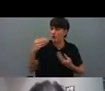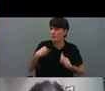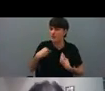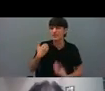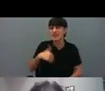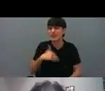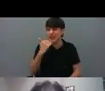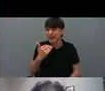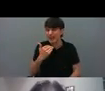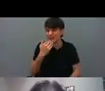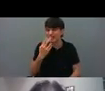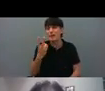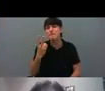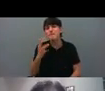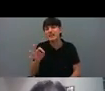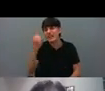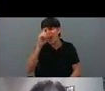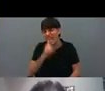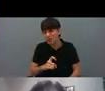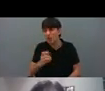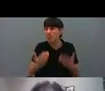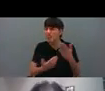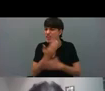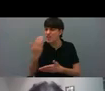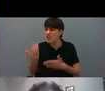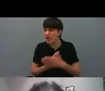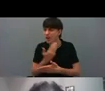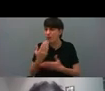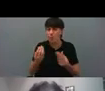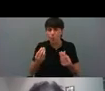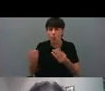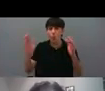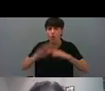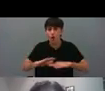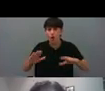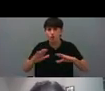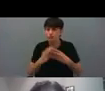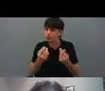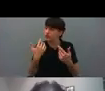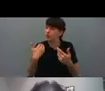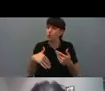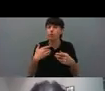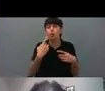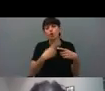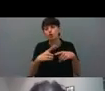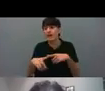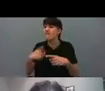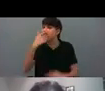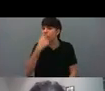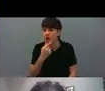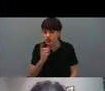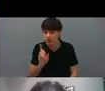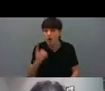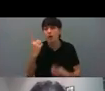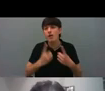años, son muchos días, son muchas noches, de cosas a veces no tan fáciles, a veces estresantes